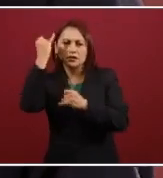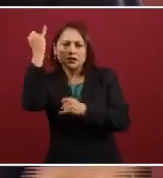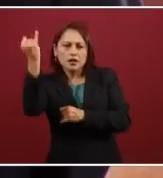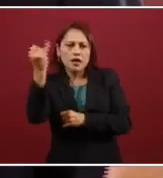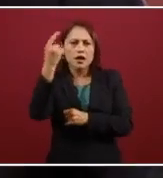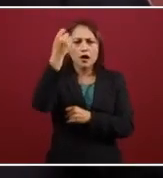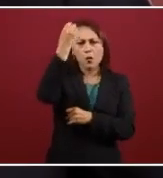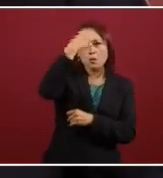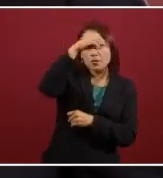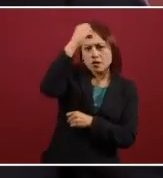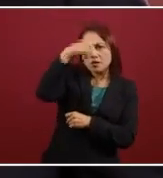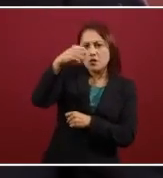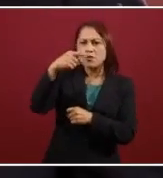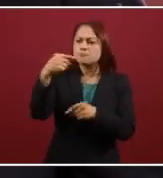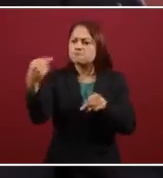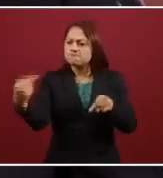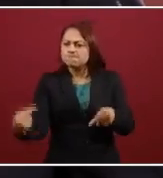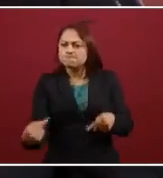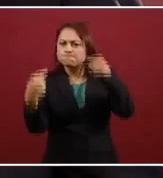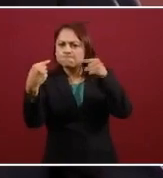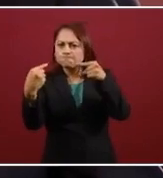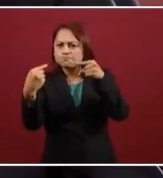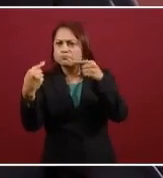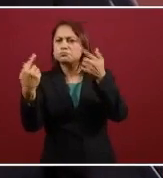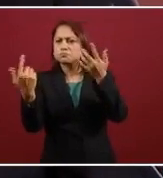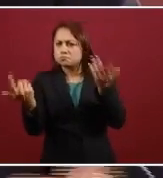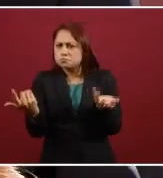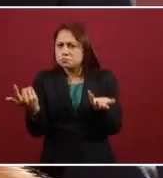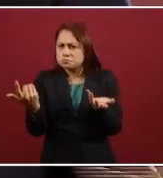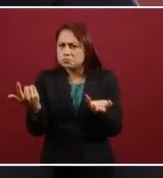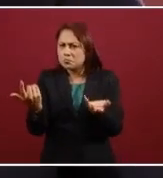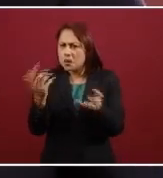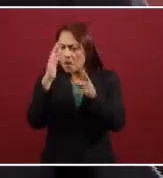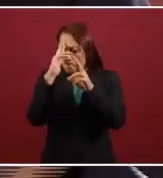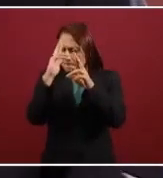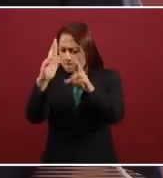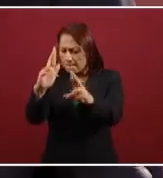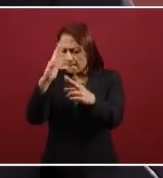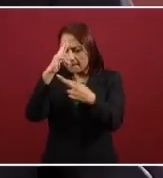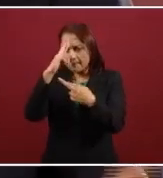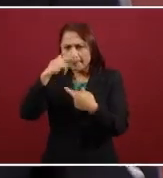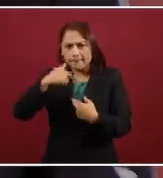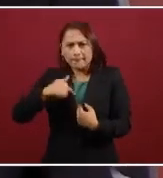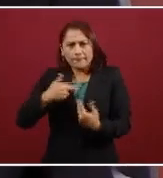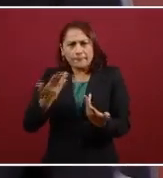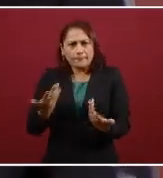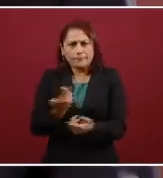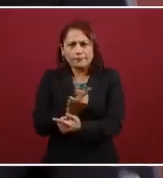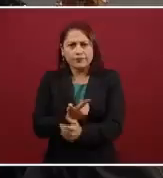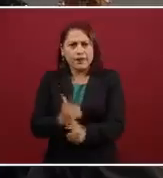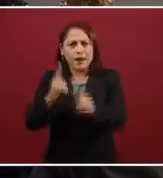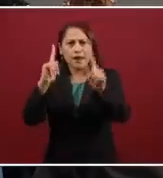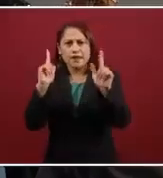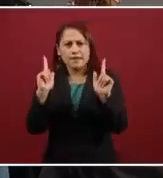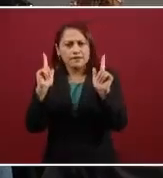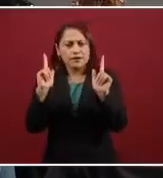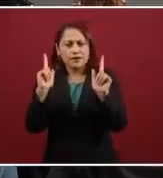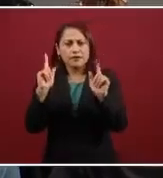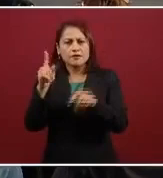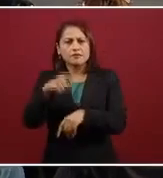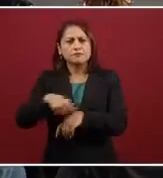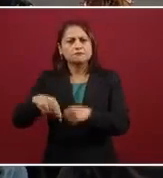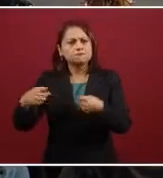y nada más garantizar el derecho a disentir y garantizar las libertades que son sagradas y